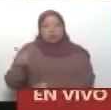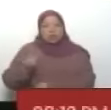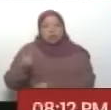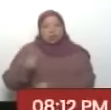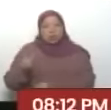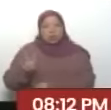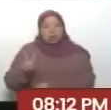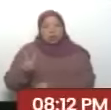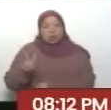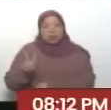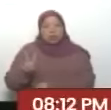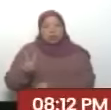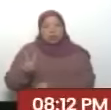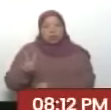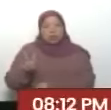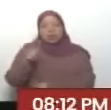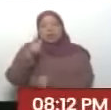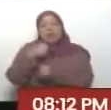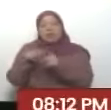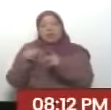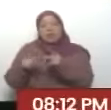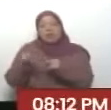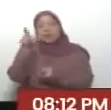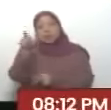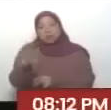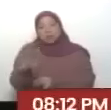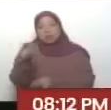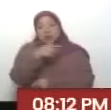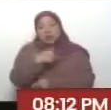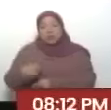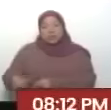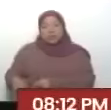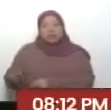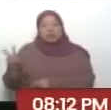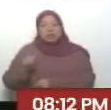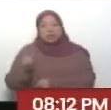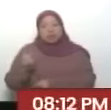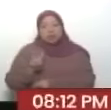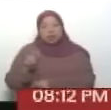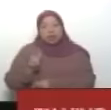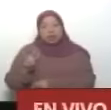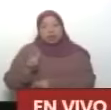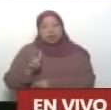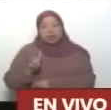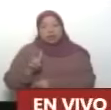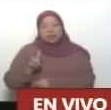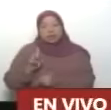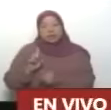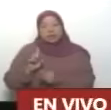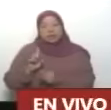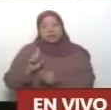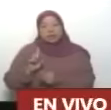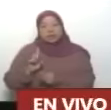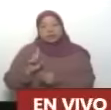Héctor, Herrera Campins, Jaime Lucinchi, Carlos Andrés